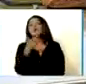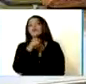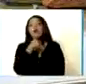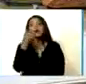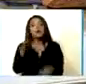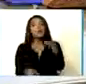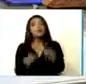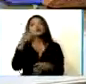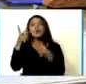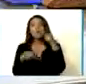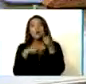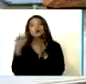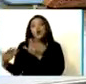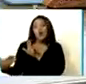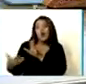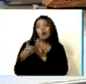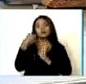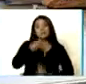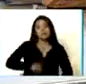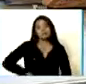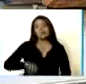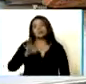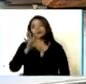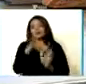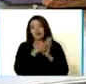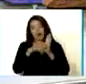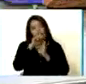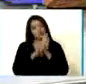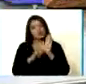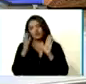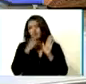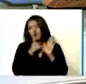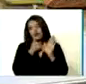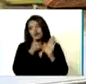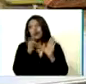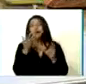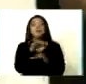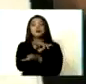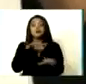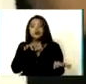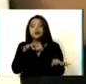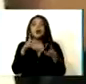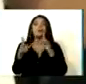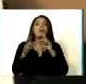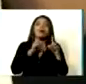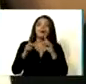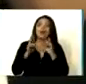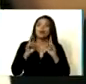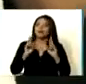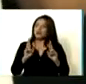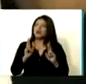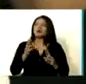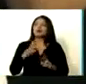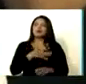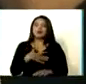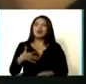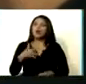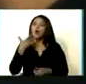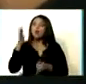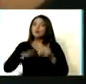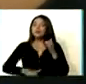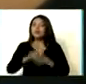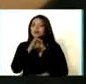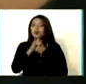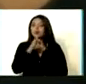juicio político contra el primer mandatario en nuestra Constitución. La mayoría apuesta por el diálogo. Una encuesta de Últimas Noticias,